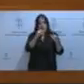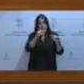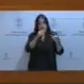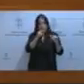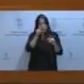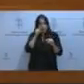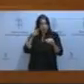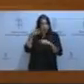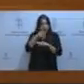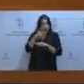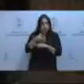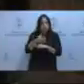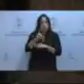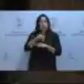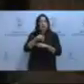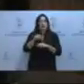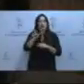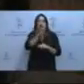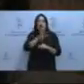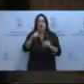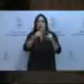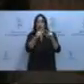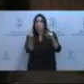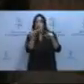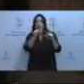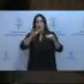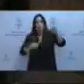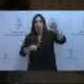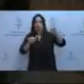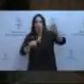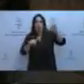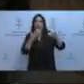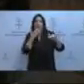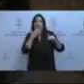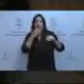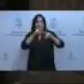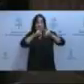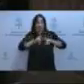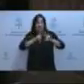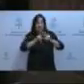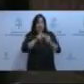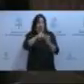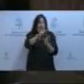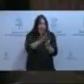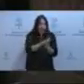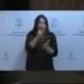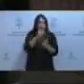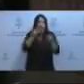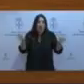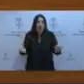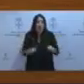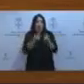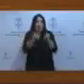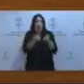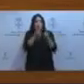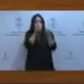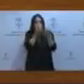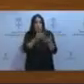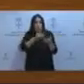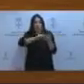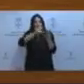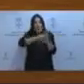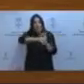los desequilibrios entre territorios entre Oriente y Occidente. Si ustedes repasan la hemeroteca y repasan los anuncios tanto de declaraciones como de planes, múltiples